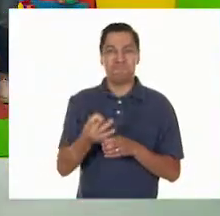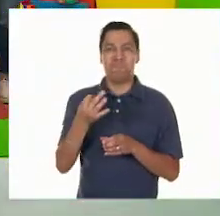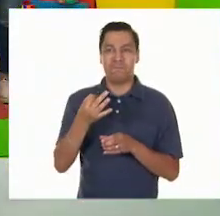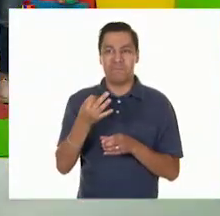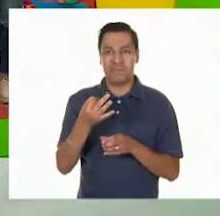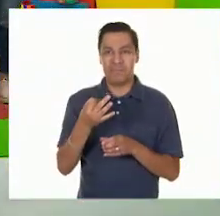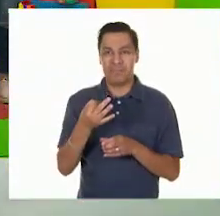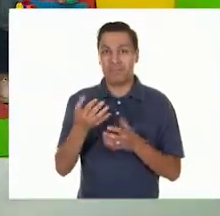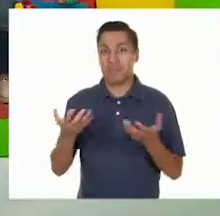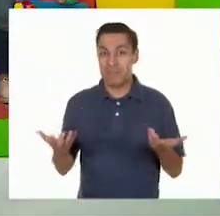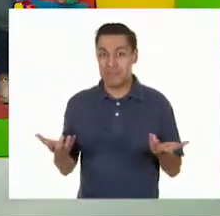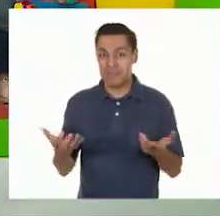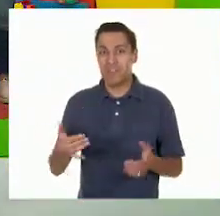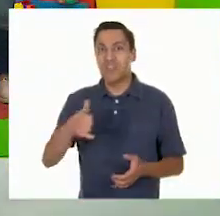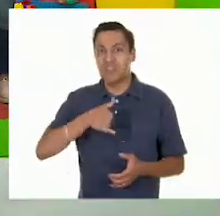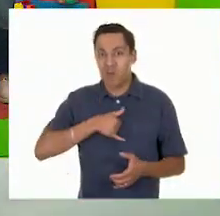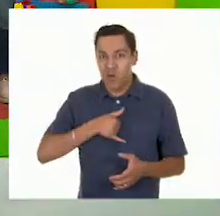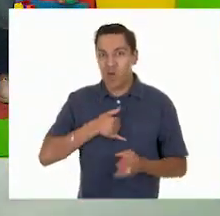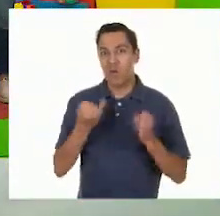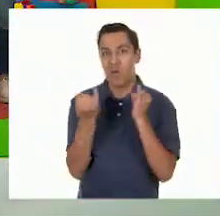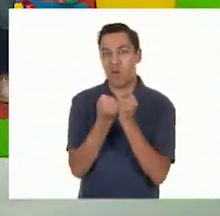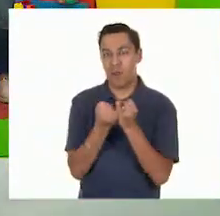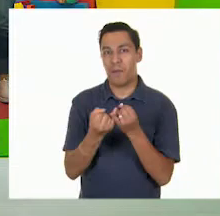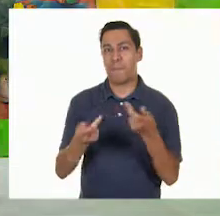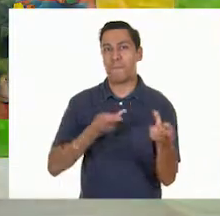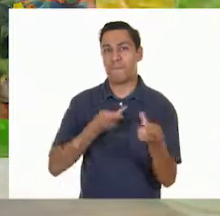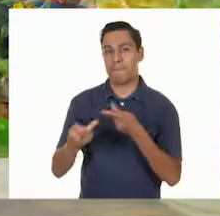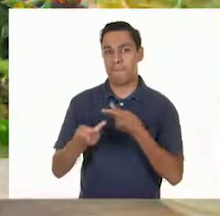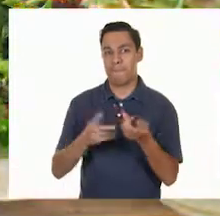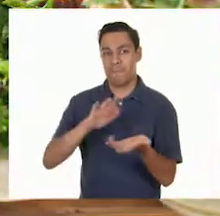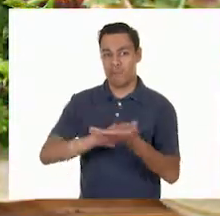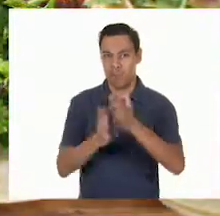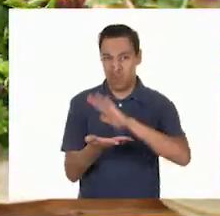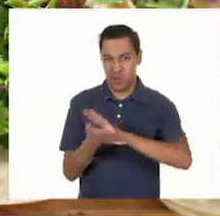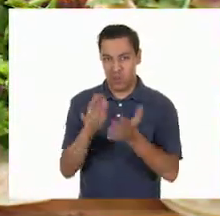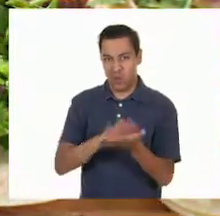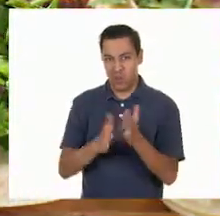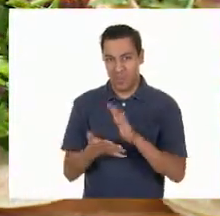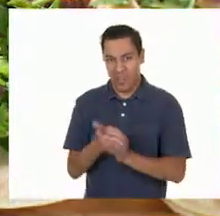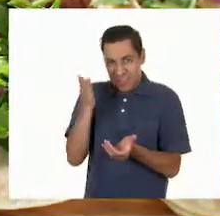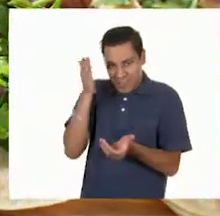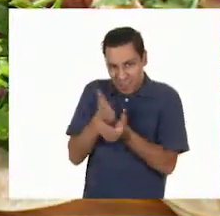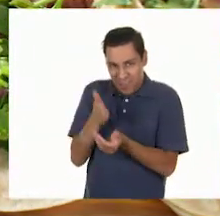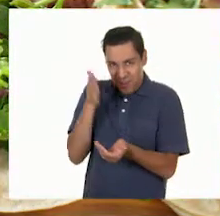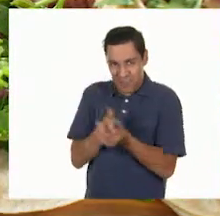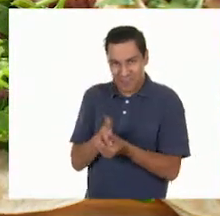rico y yo lo he probado en las tortillas de unos riquísimos tacos